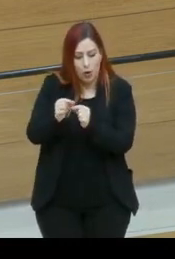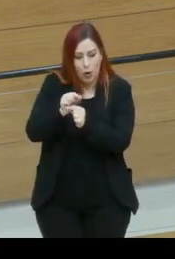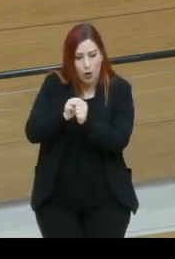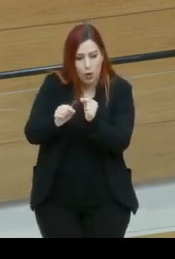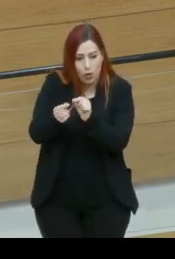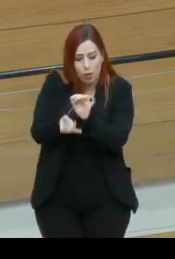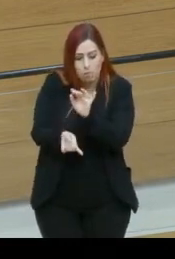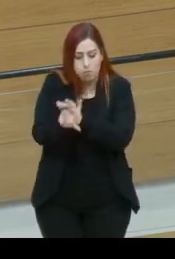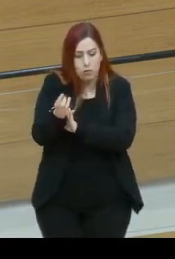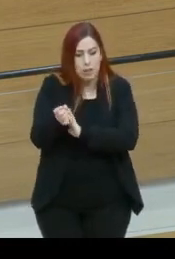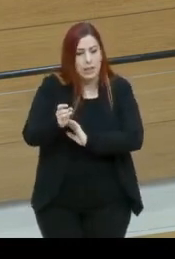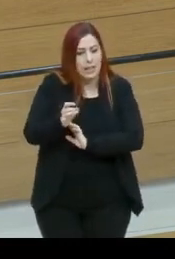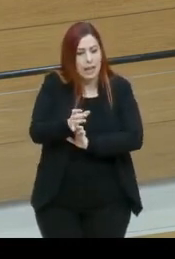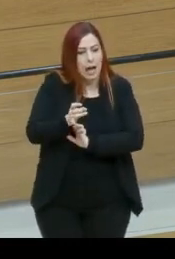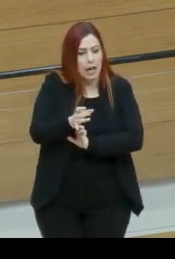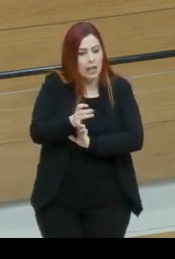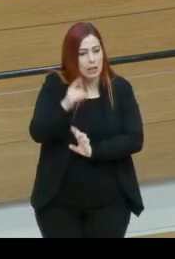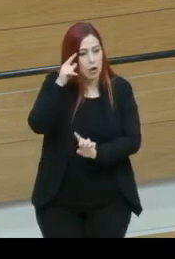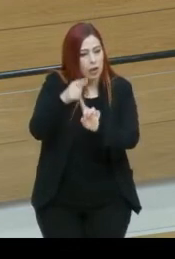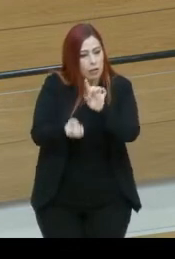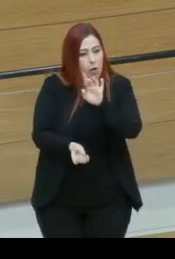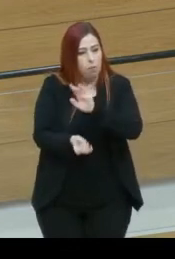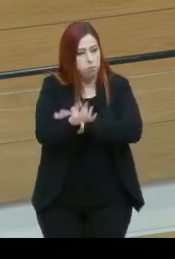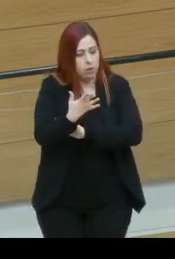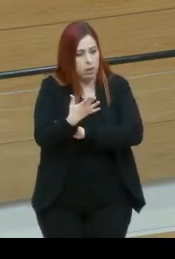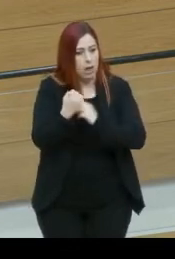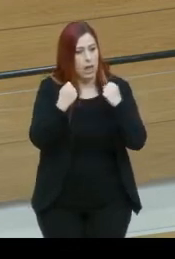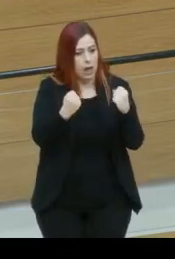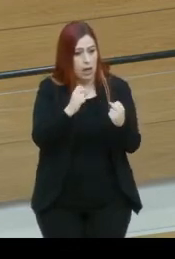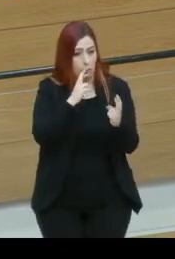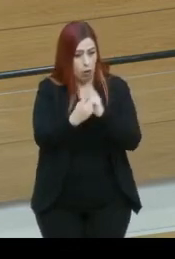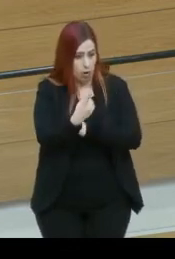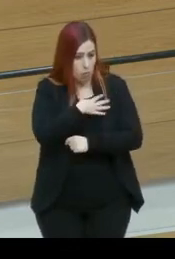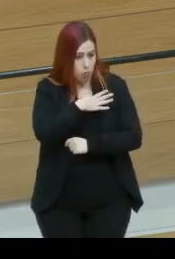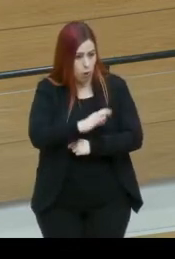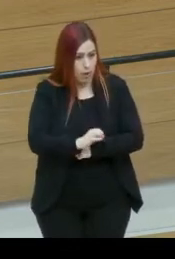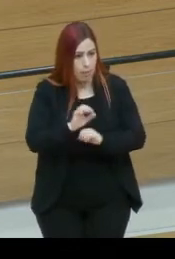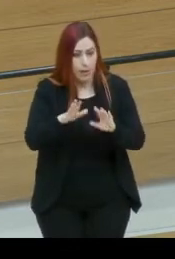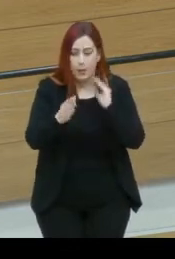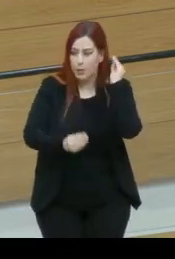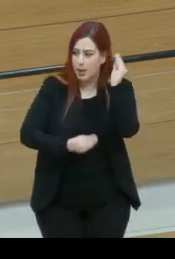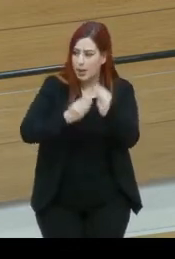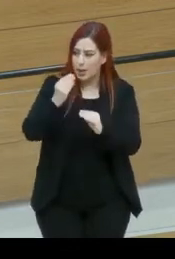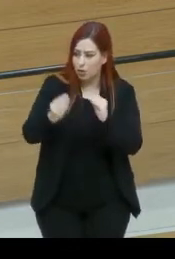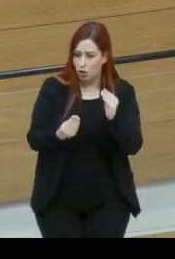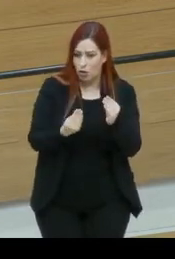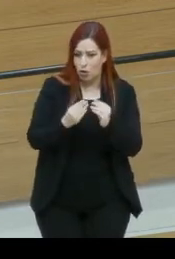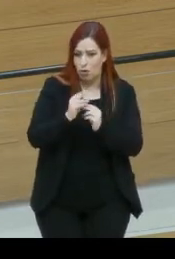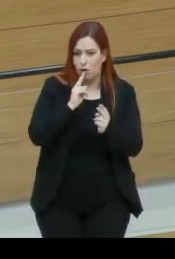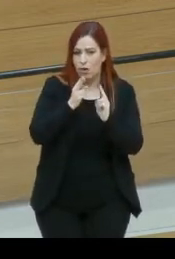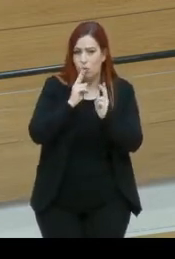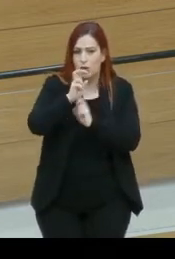biogás para producir energía. Una de las respuestas podría ser esa, pero supongo que habrá muchas más.